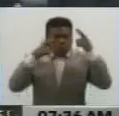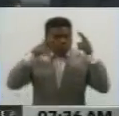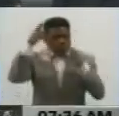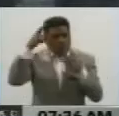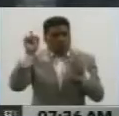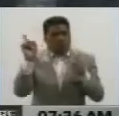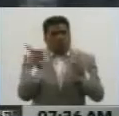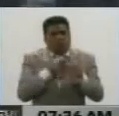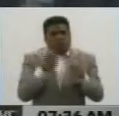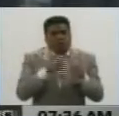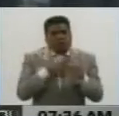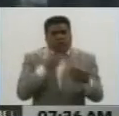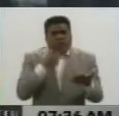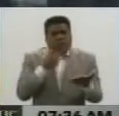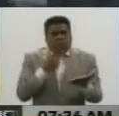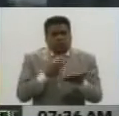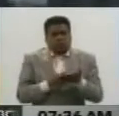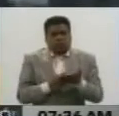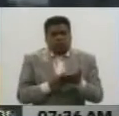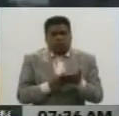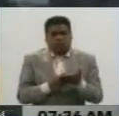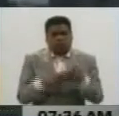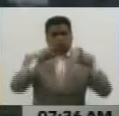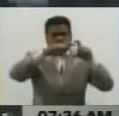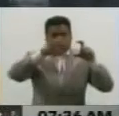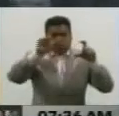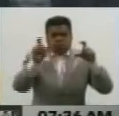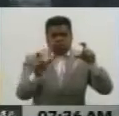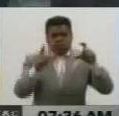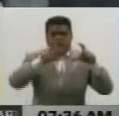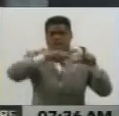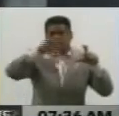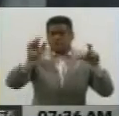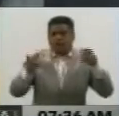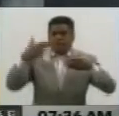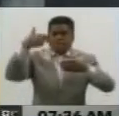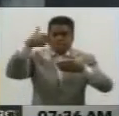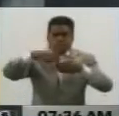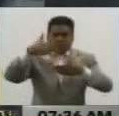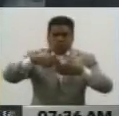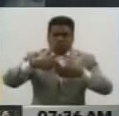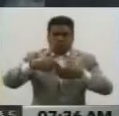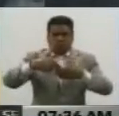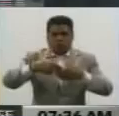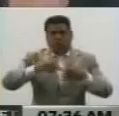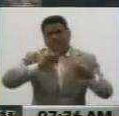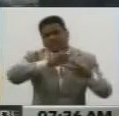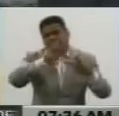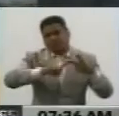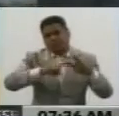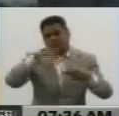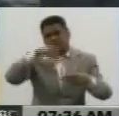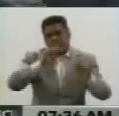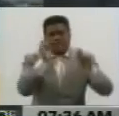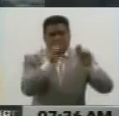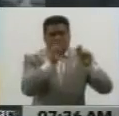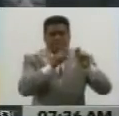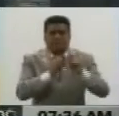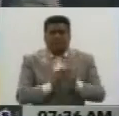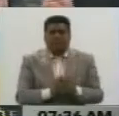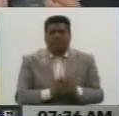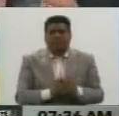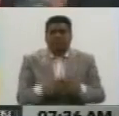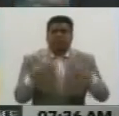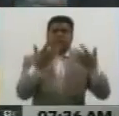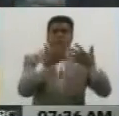primero planteadas para la faja petrolífera del Orinoco. ¿Qué quiere una empresa mixta? ¿Qué es una empresa mixta? Una empresa mixta es una empresa venezolana, una empresa del Estado que se